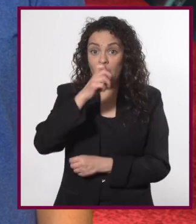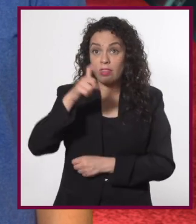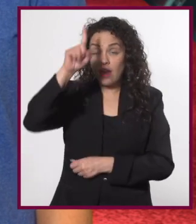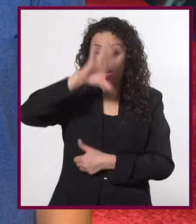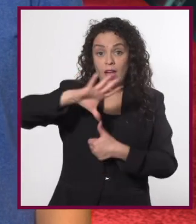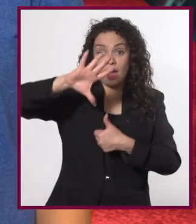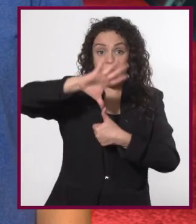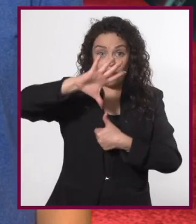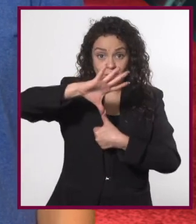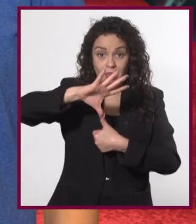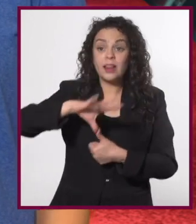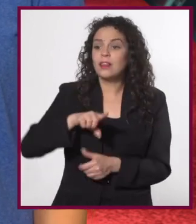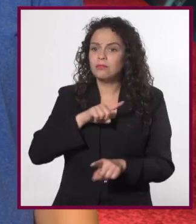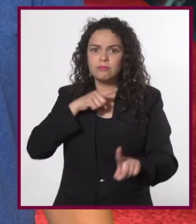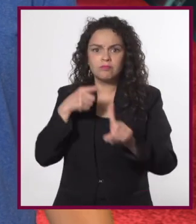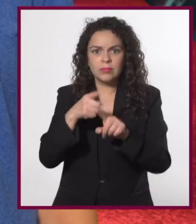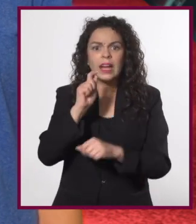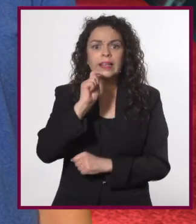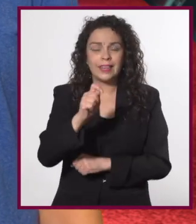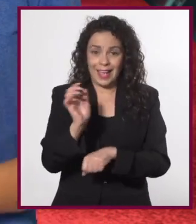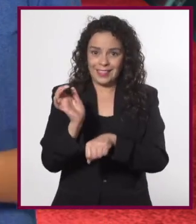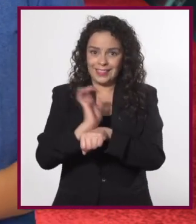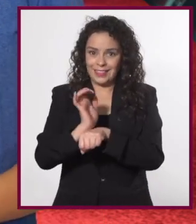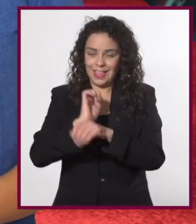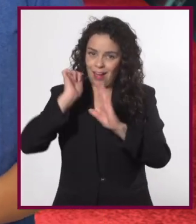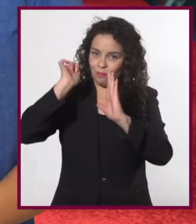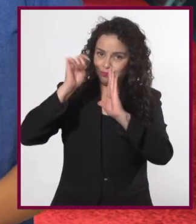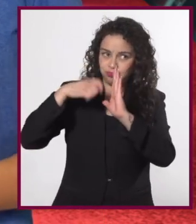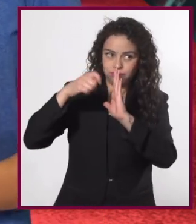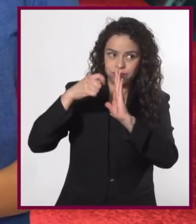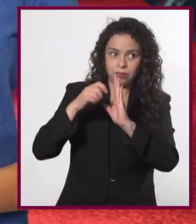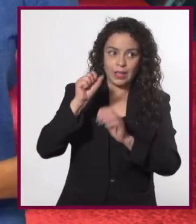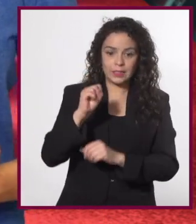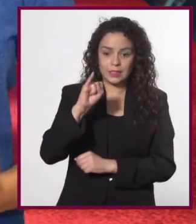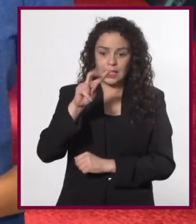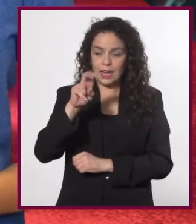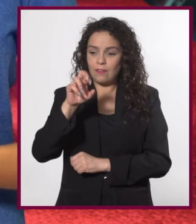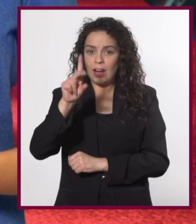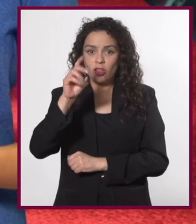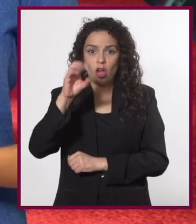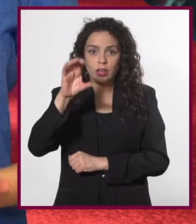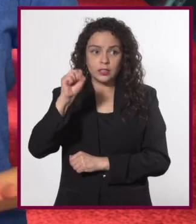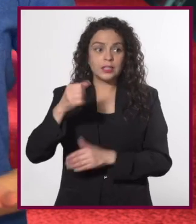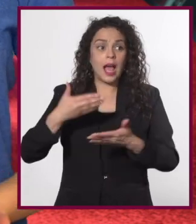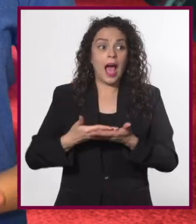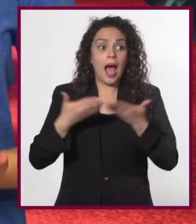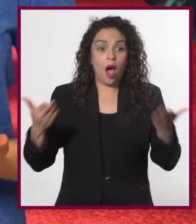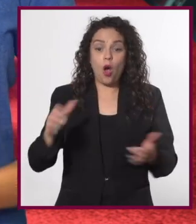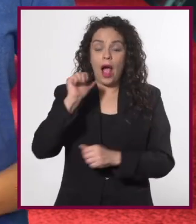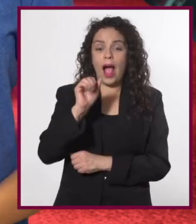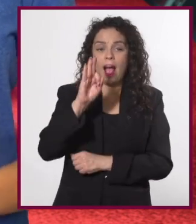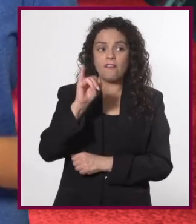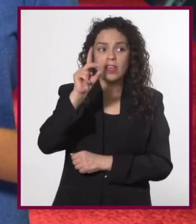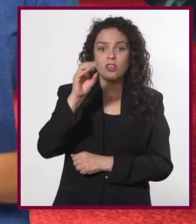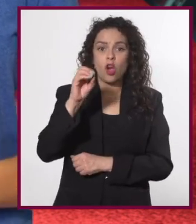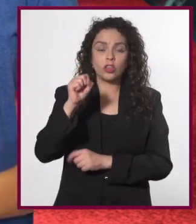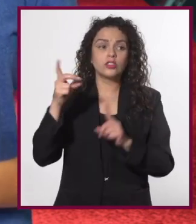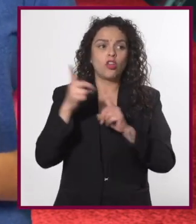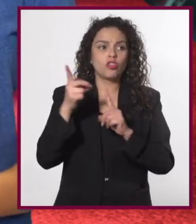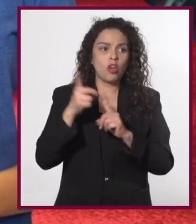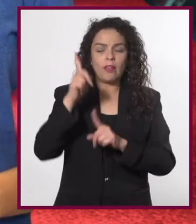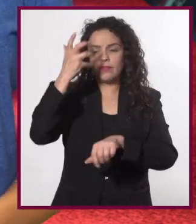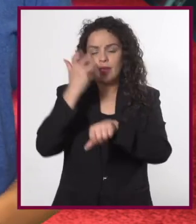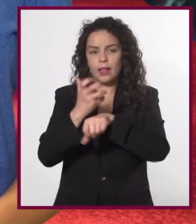dedicado exclusivamente al cine documental. Silver Dogs, que ahora se convirtió en Naughty Dogs, se celebra en